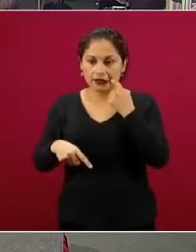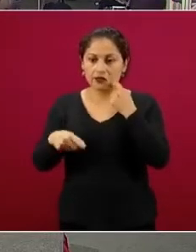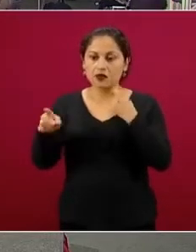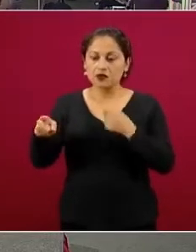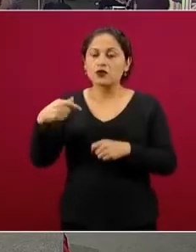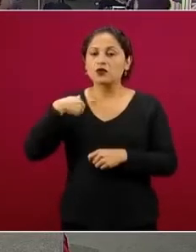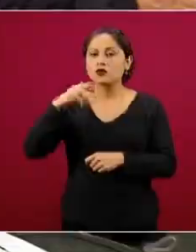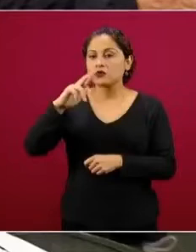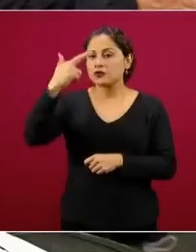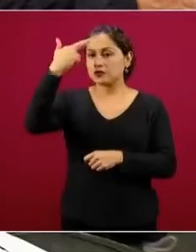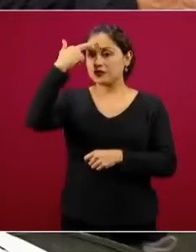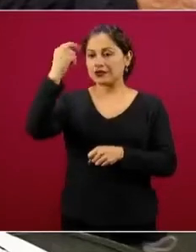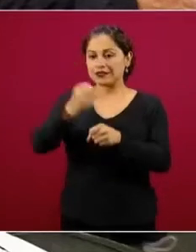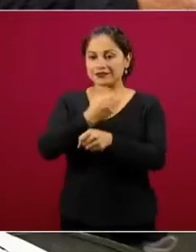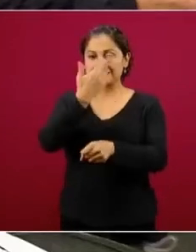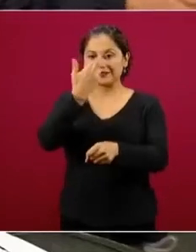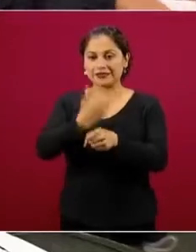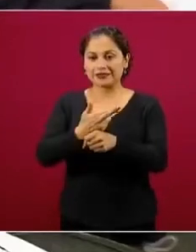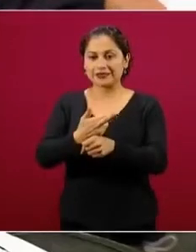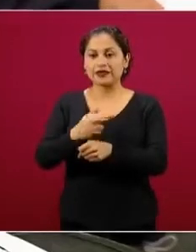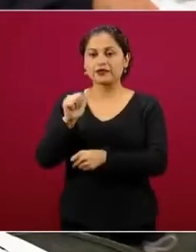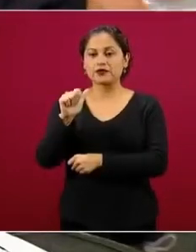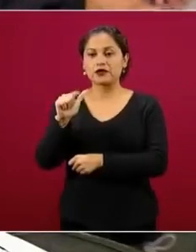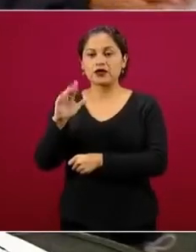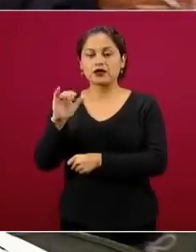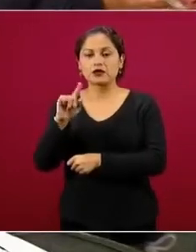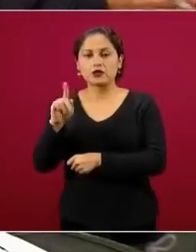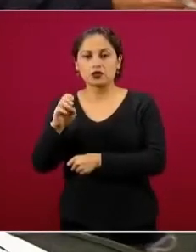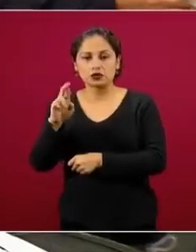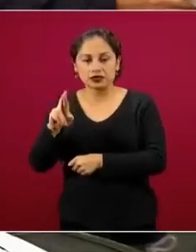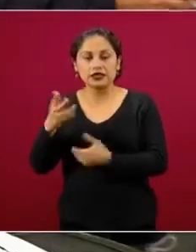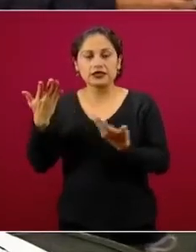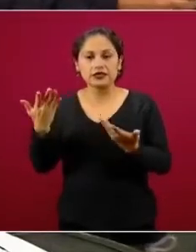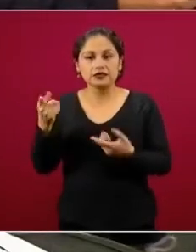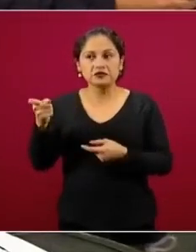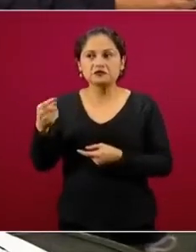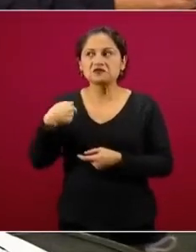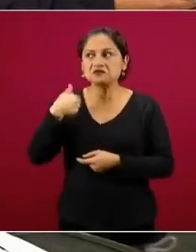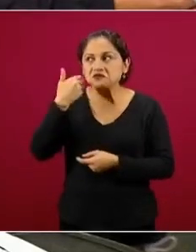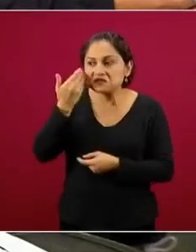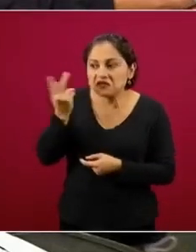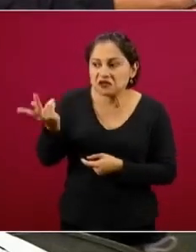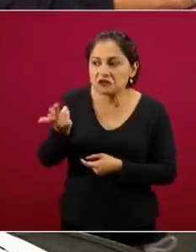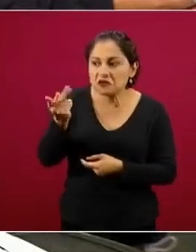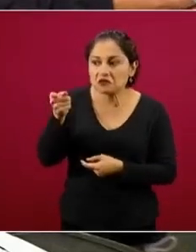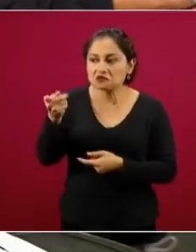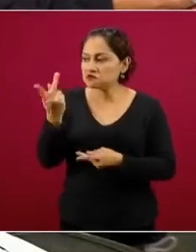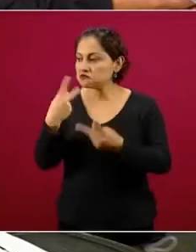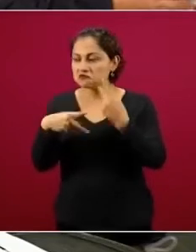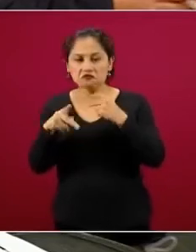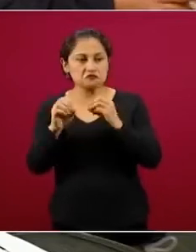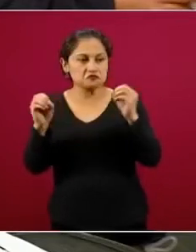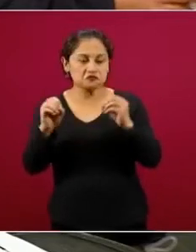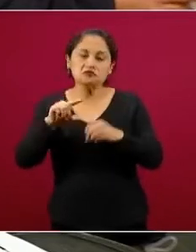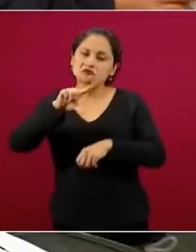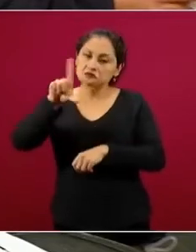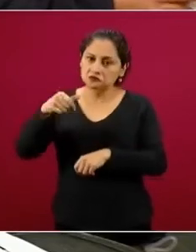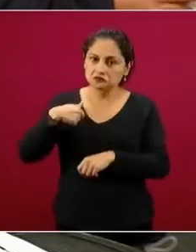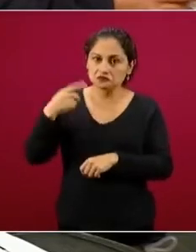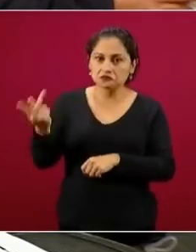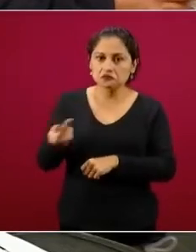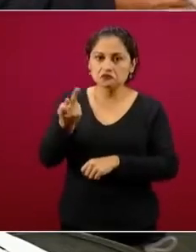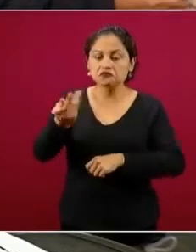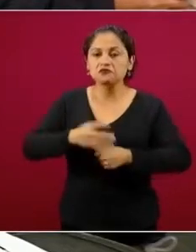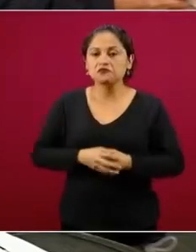él, quería plantearle una pregunta, pero en cuanto él esté por acá, yo creo que lo voy a lo voy a hacer. Perfecto. Ante su ausencia.